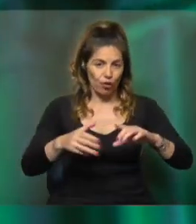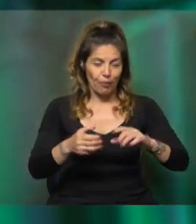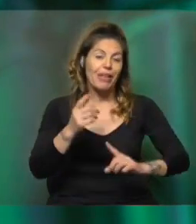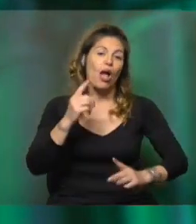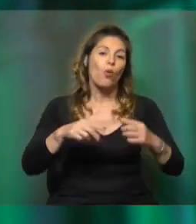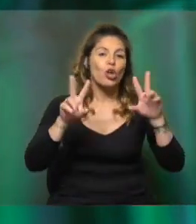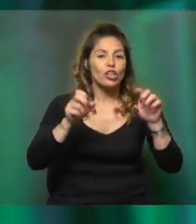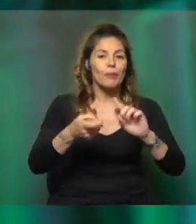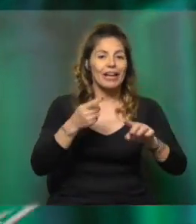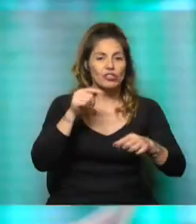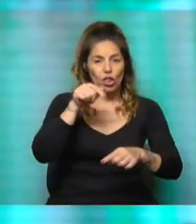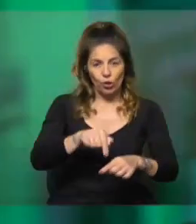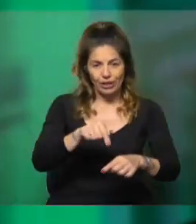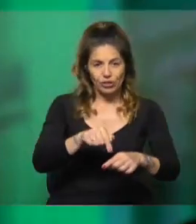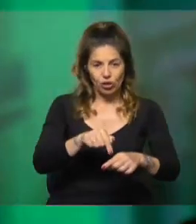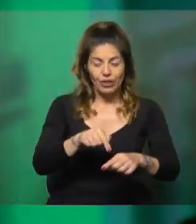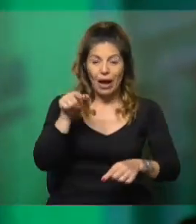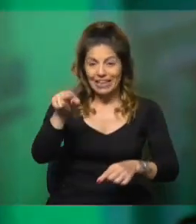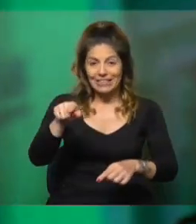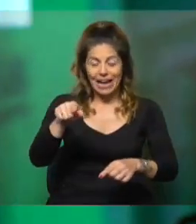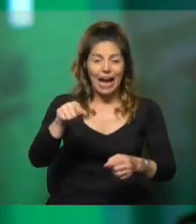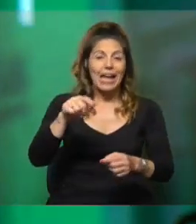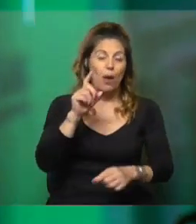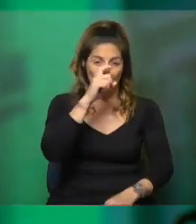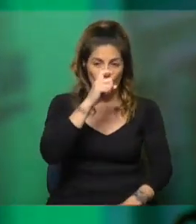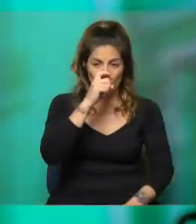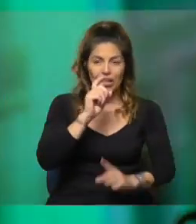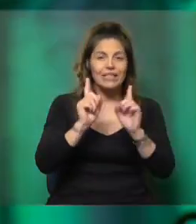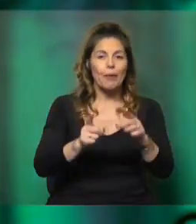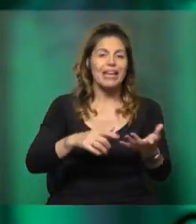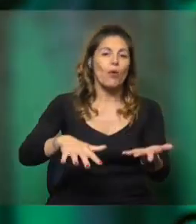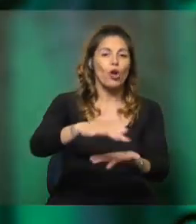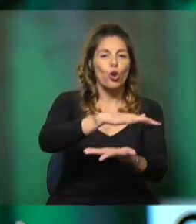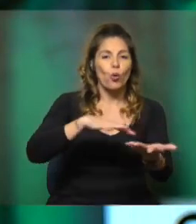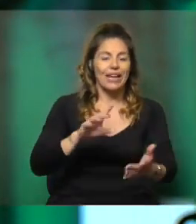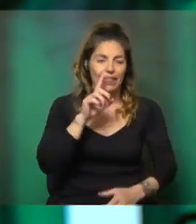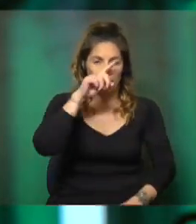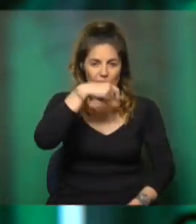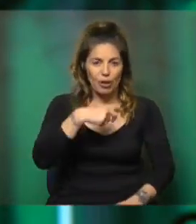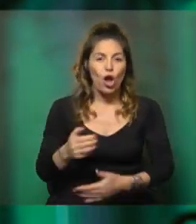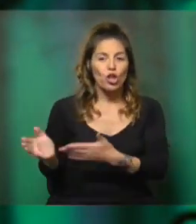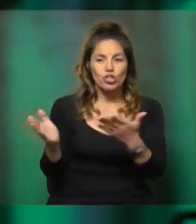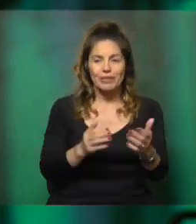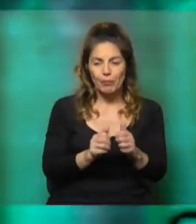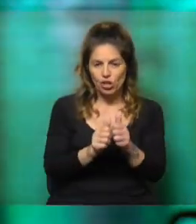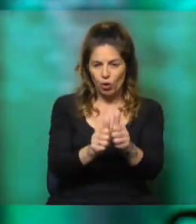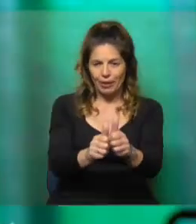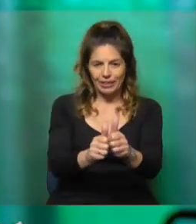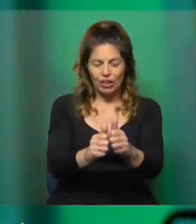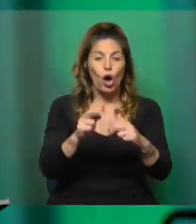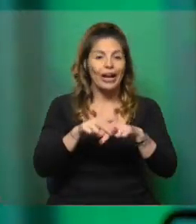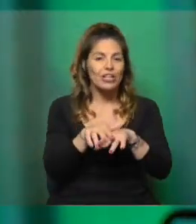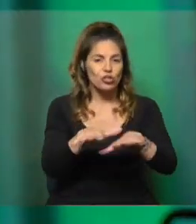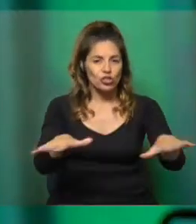respecto a lo que va a ser esta transmisión vamos a estar desde Buenos Aires y también desde algunos puntos de Montevideo los invitamos a acompañarnos en redes